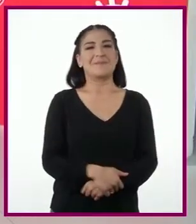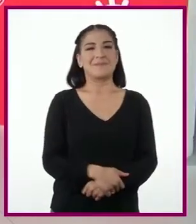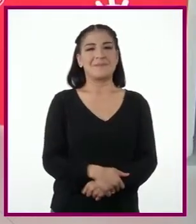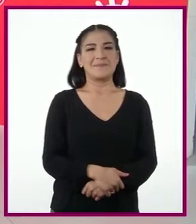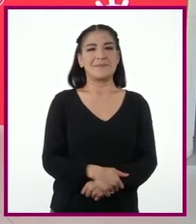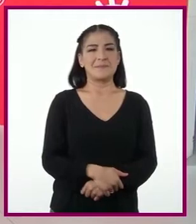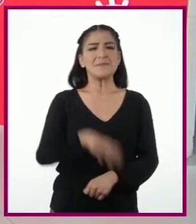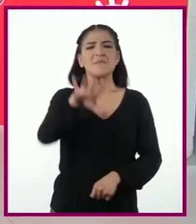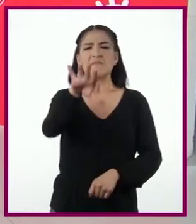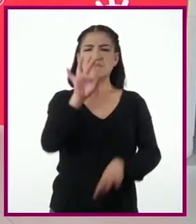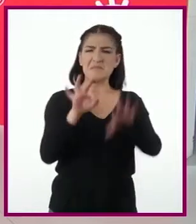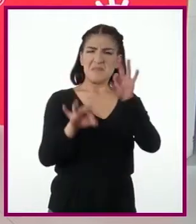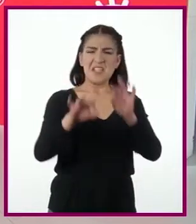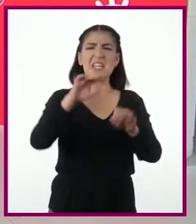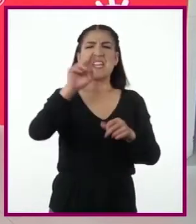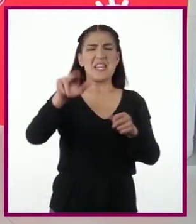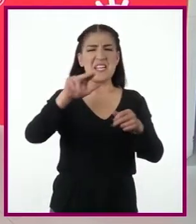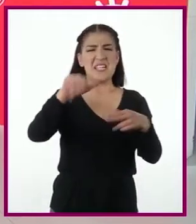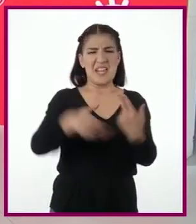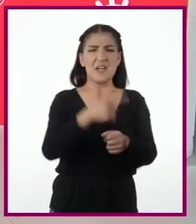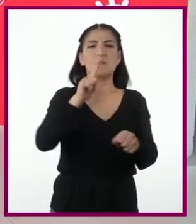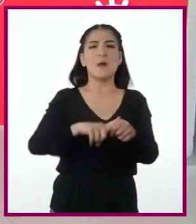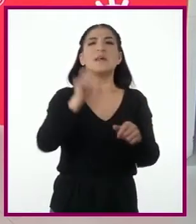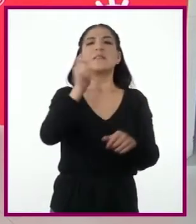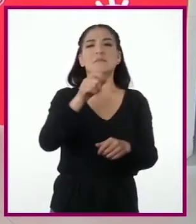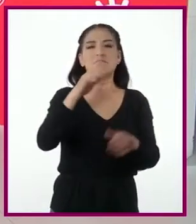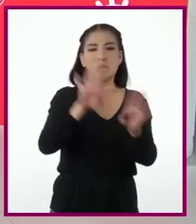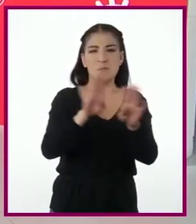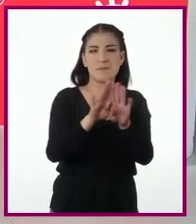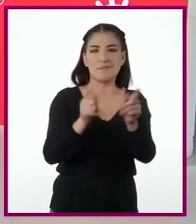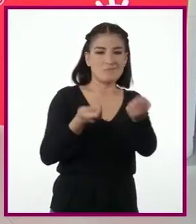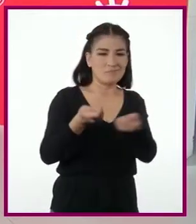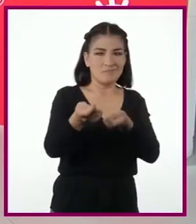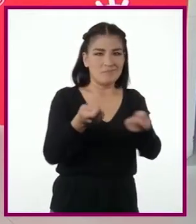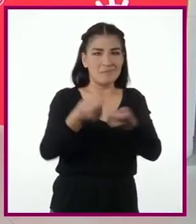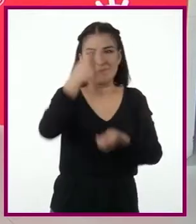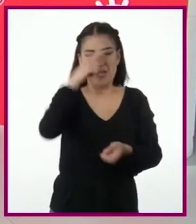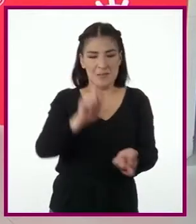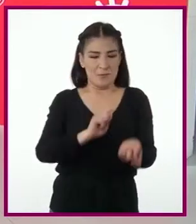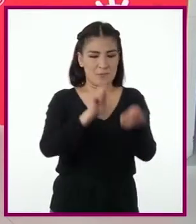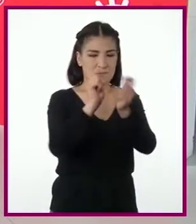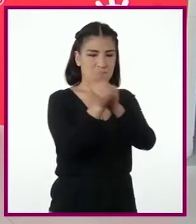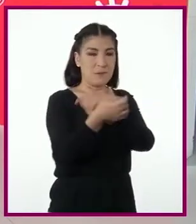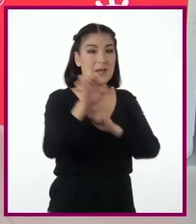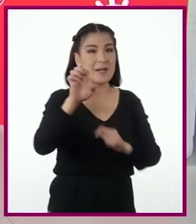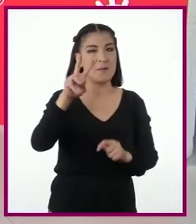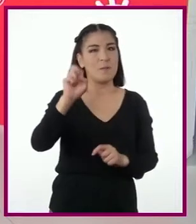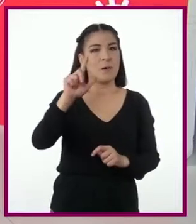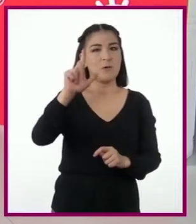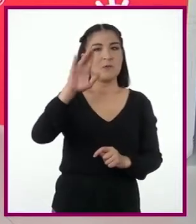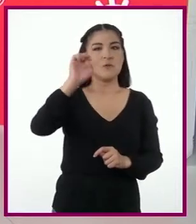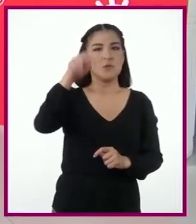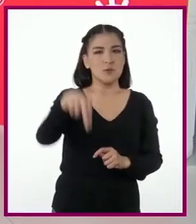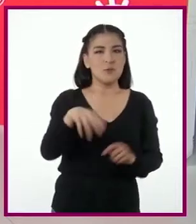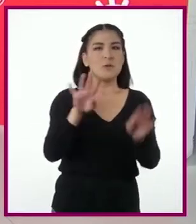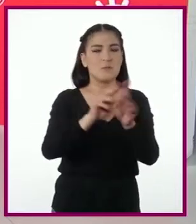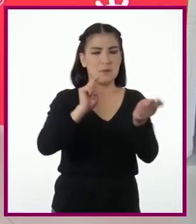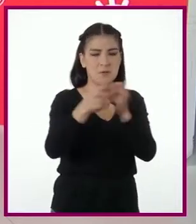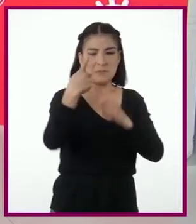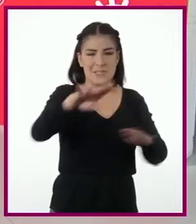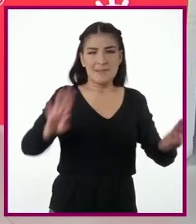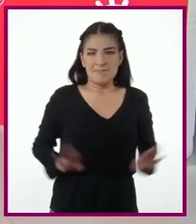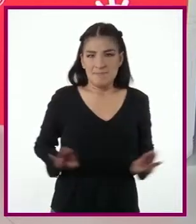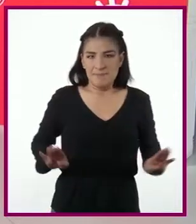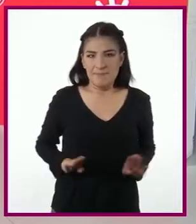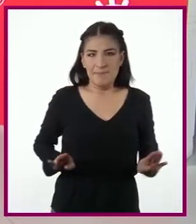La selección natural es un mecanismo fundamental de la evolución. A través de la selección natural, los individuos que presentan